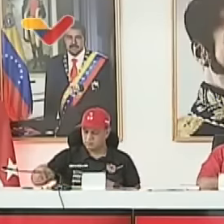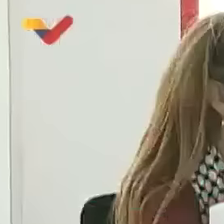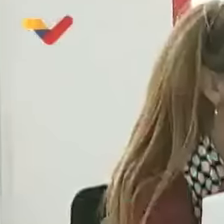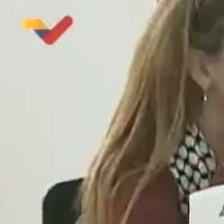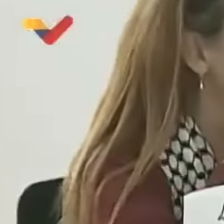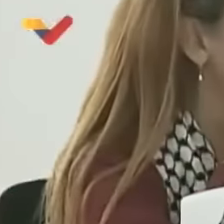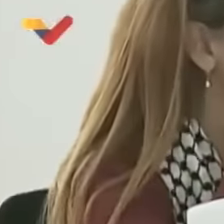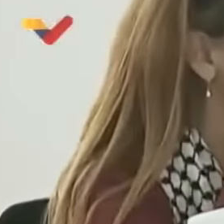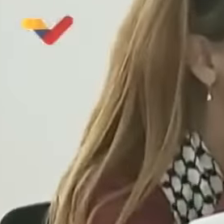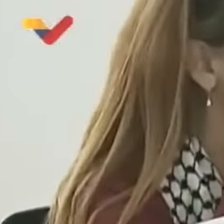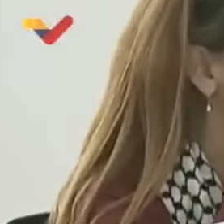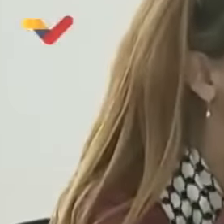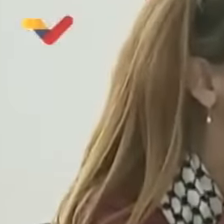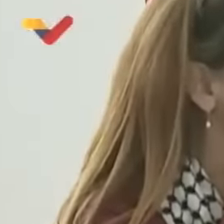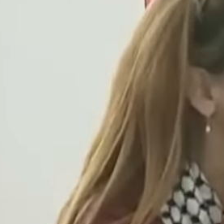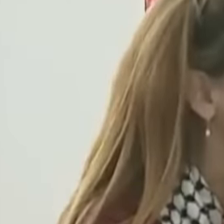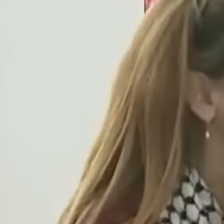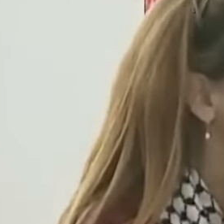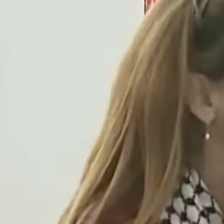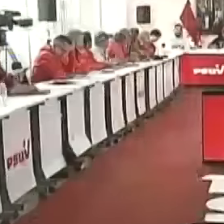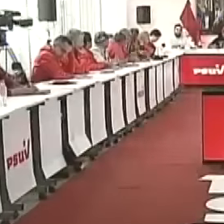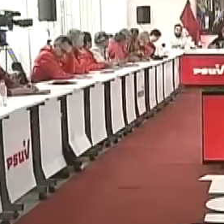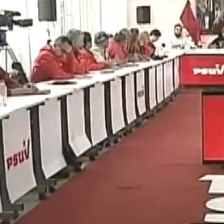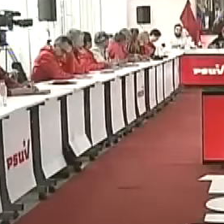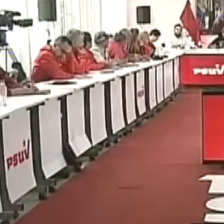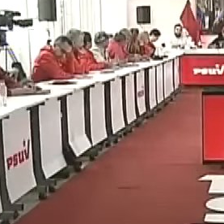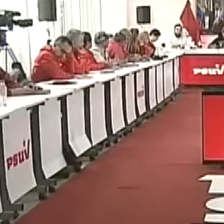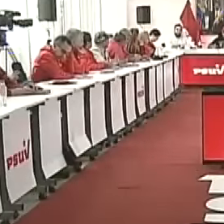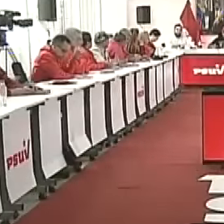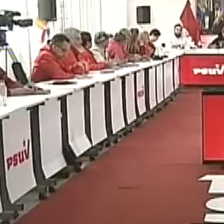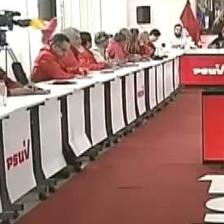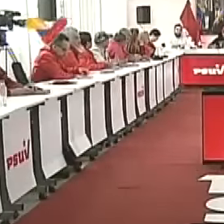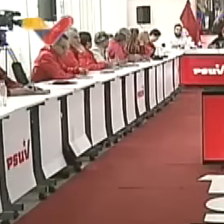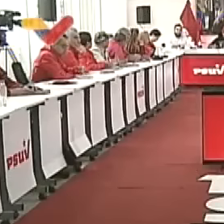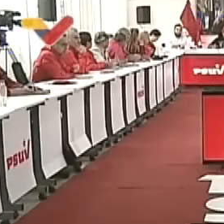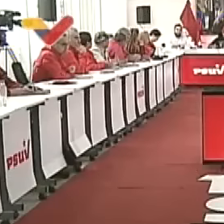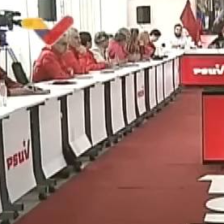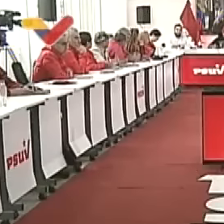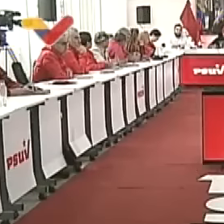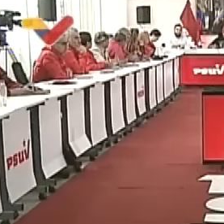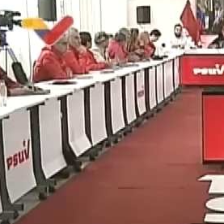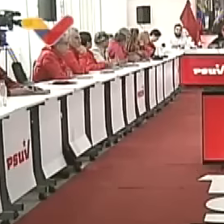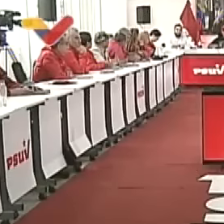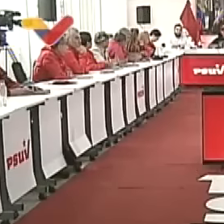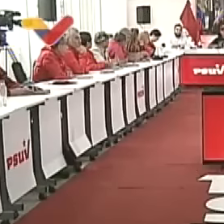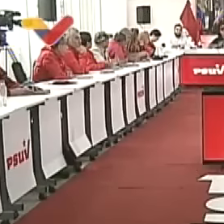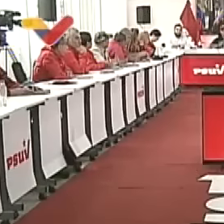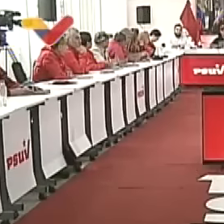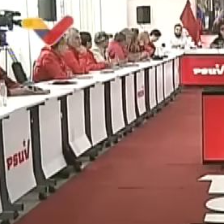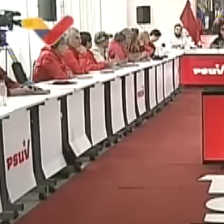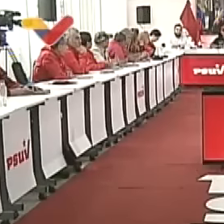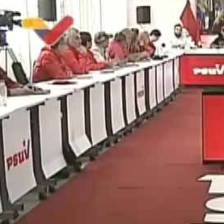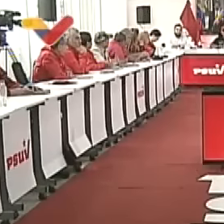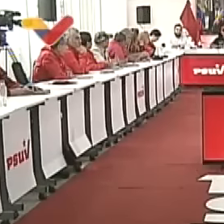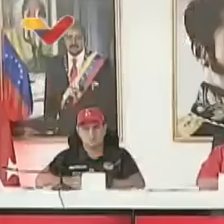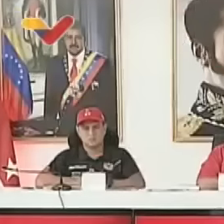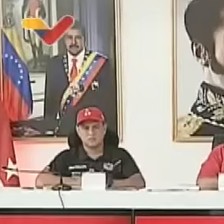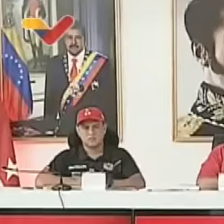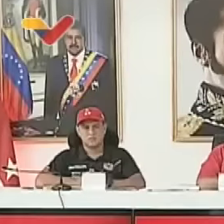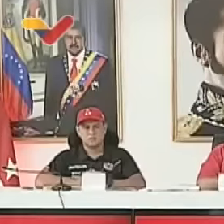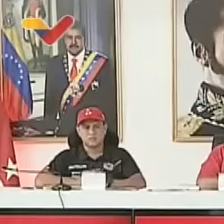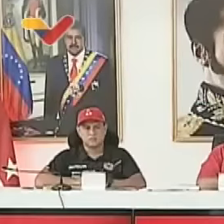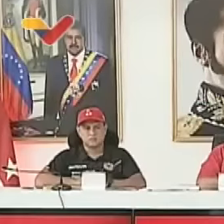Guayana Esequiba es de Venezuela, pertenece a Venezuela, históricamente le ha pertenecido a Venezuela y